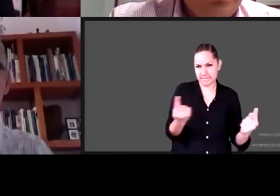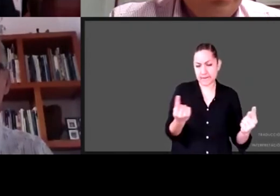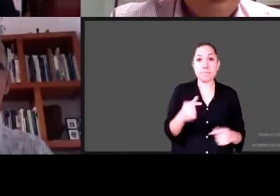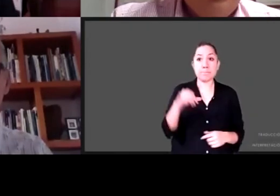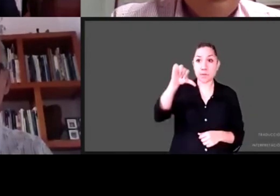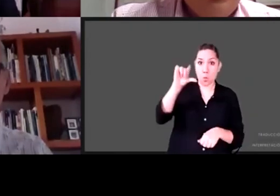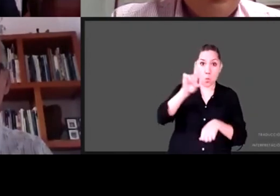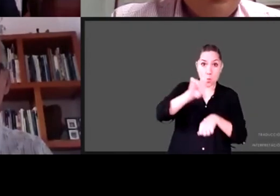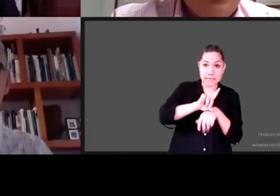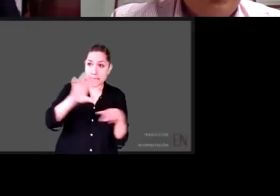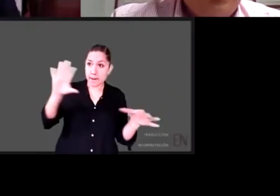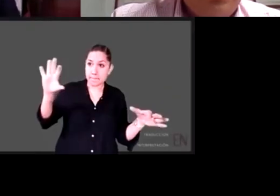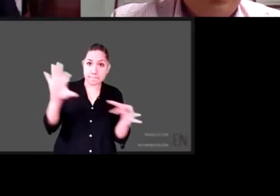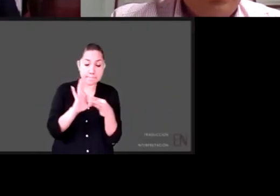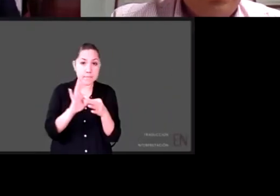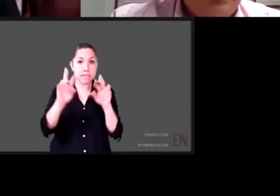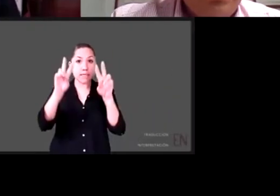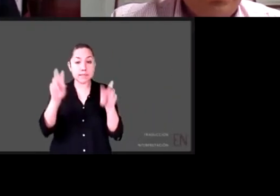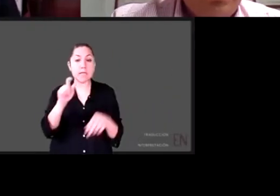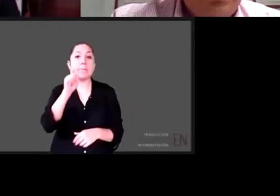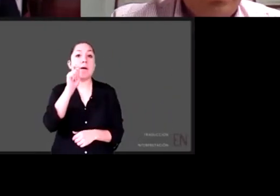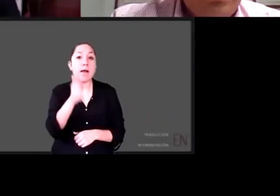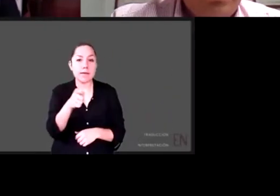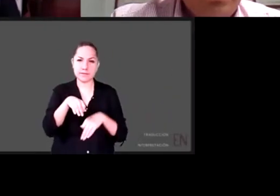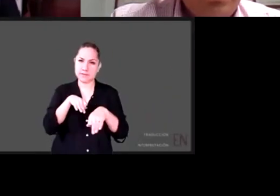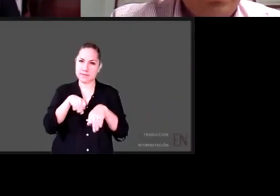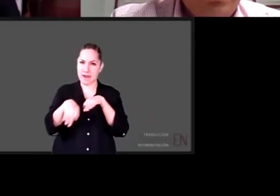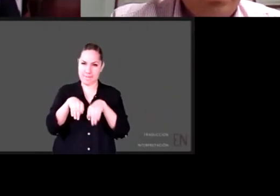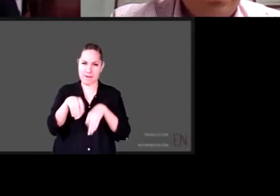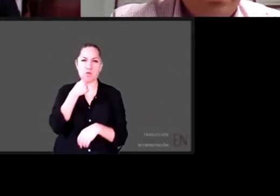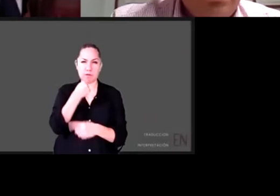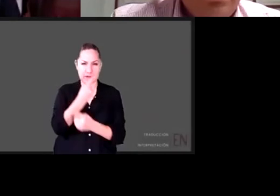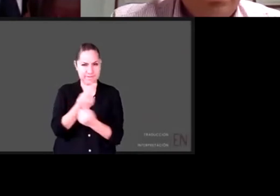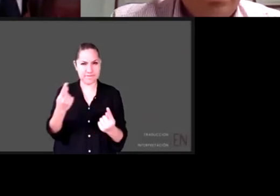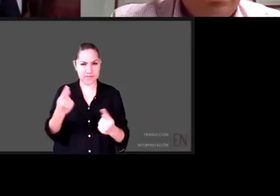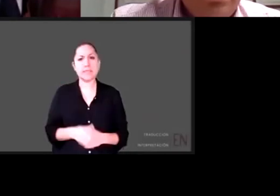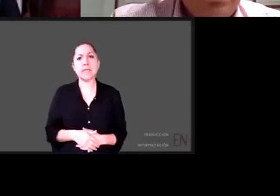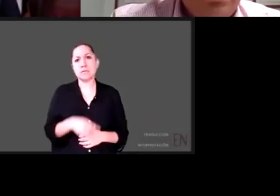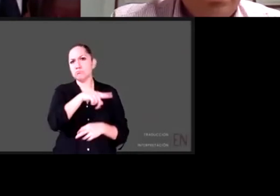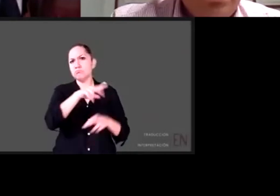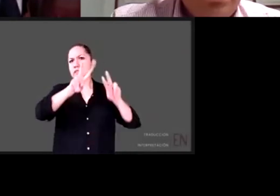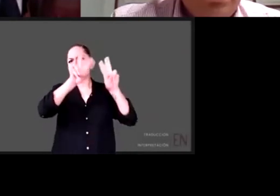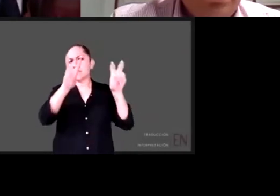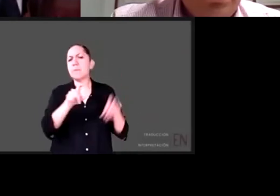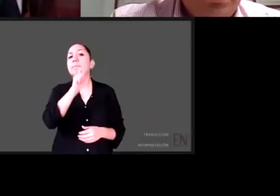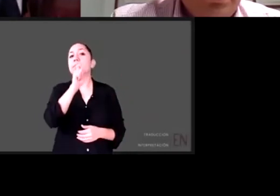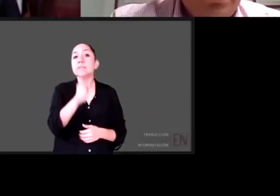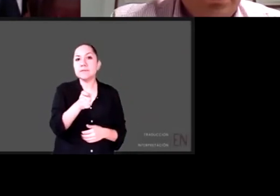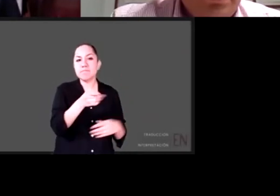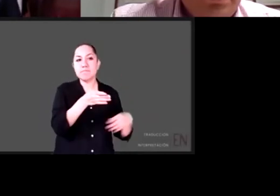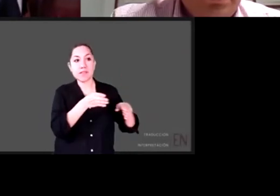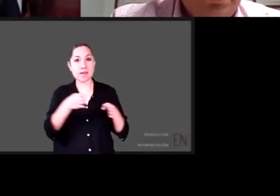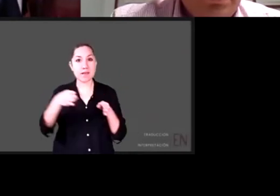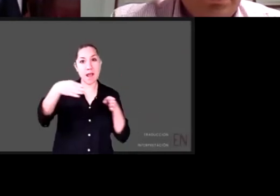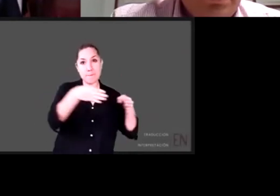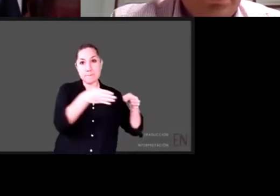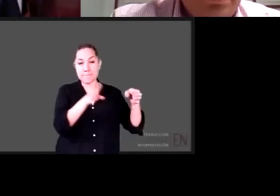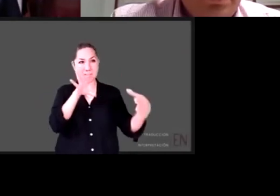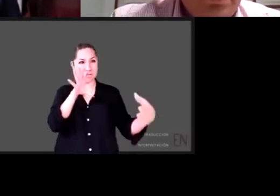infantil. El foro ha sido titulado Camino de Empobrecimiento. El pasado, justamente, 12 de junio fue,